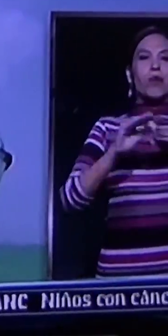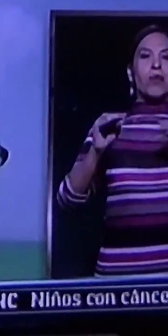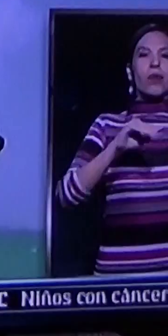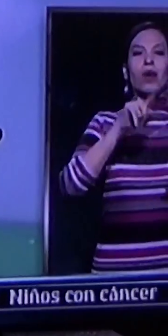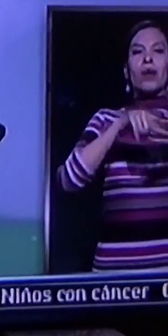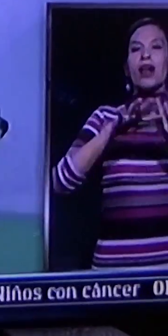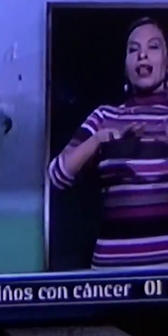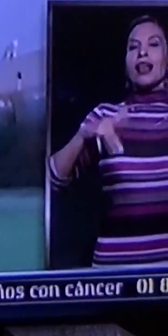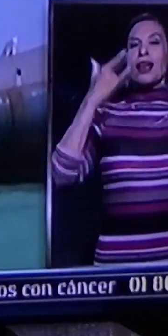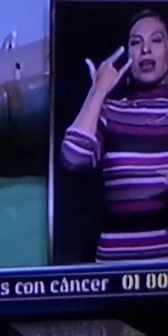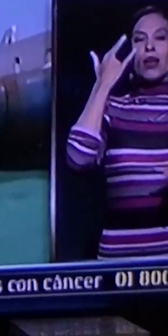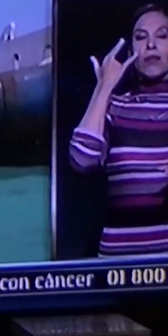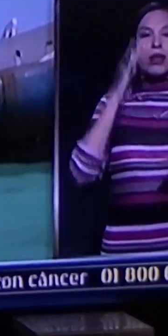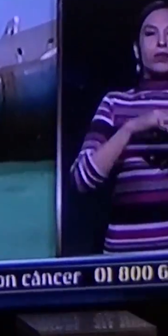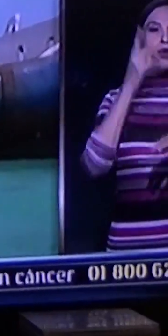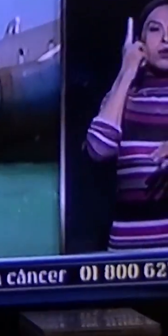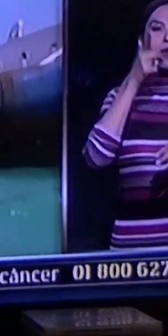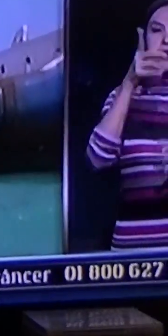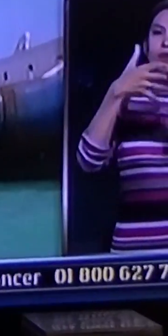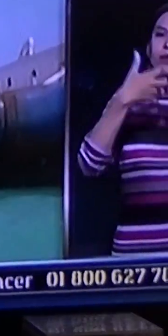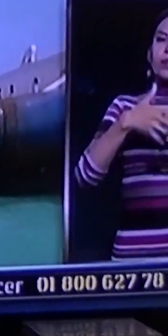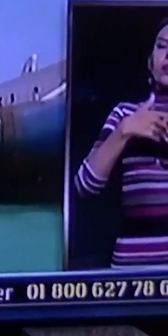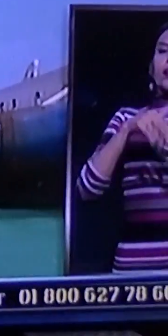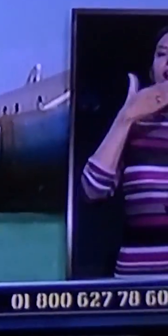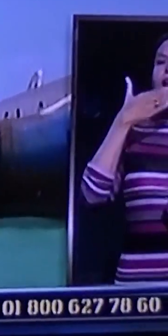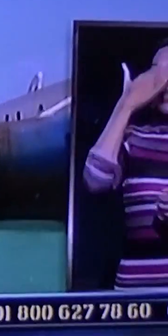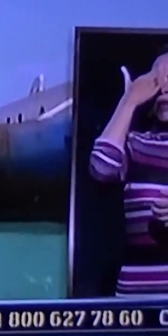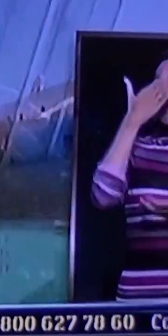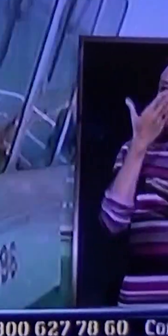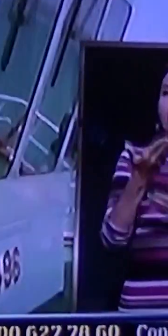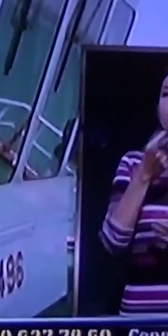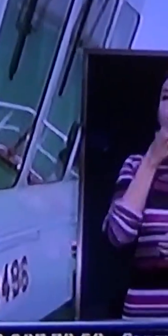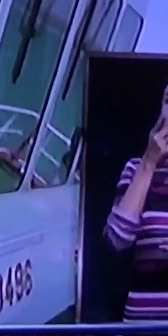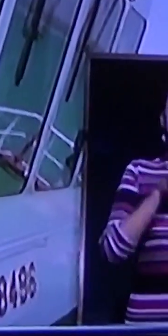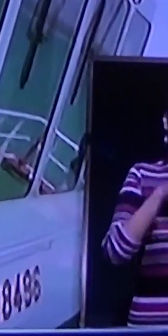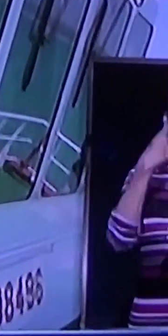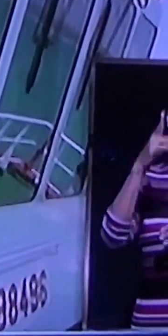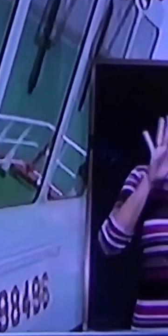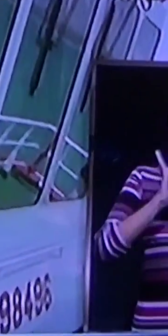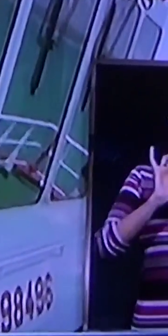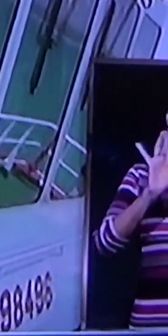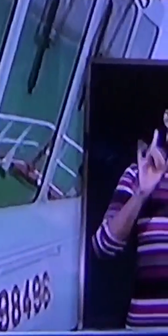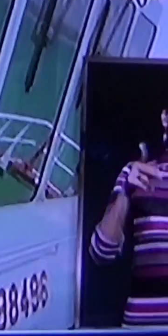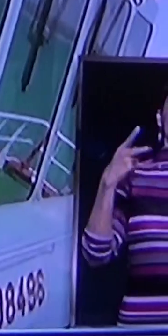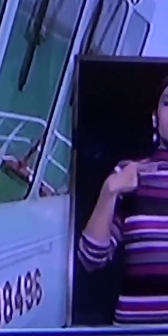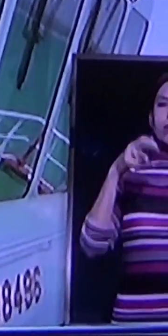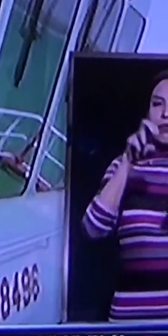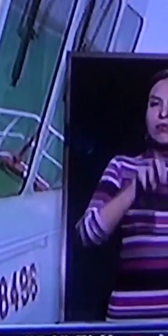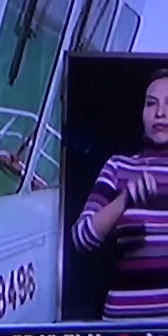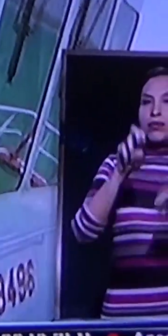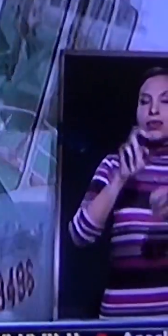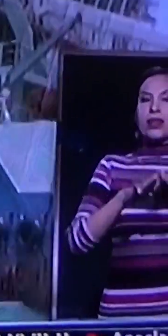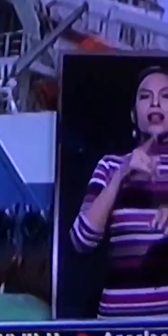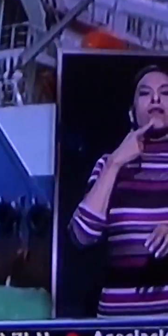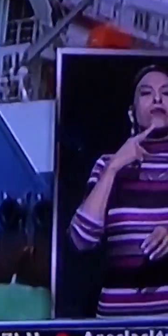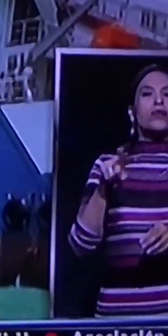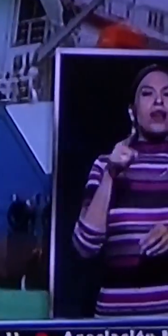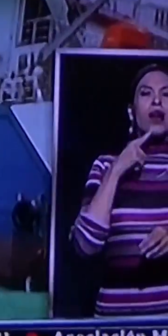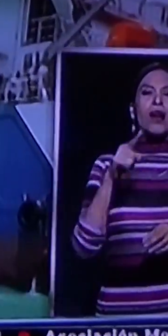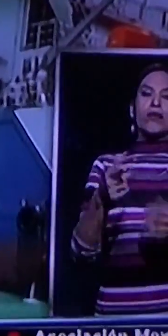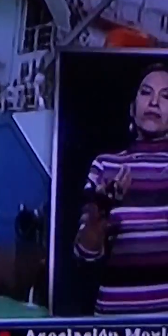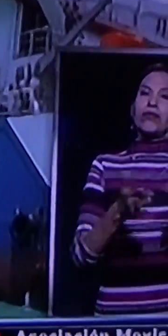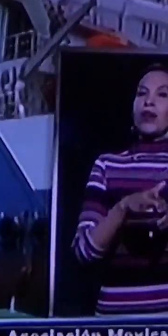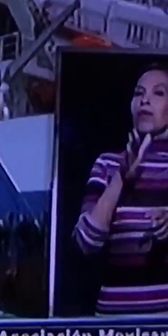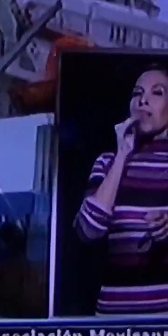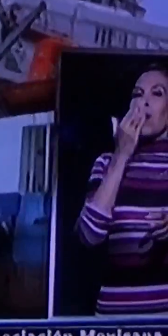de Campeche. La propietaria es una empresa de Arabia Saudita y lo dejó a su suerte también los tripulantes, quienes denunciaron